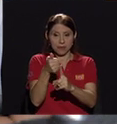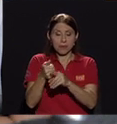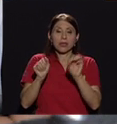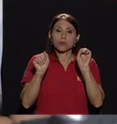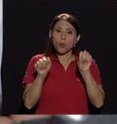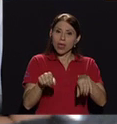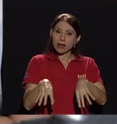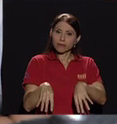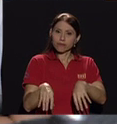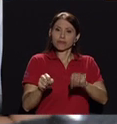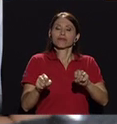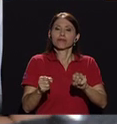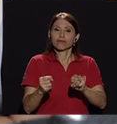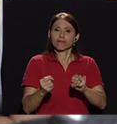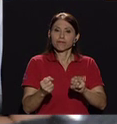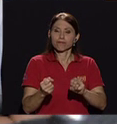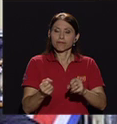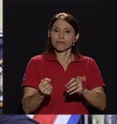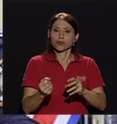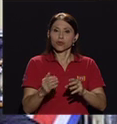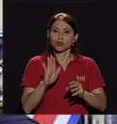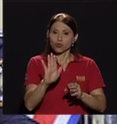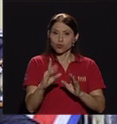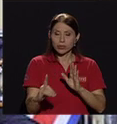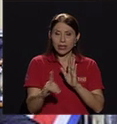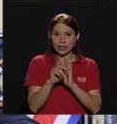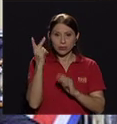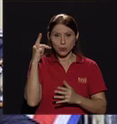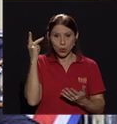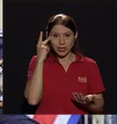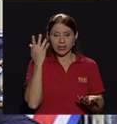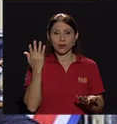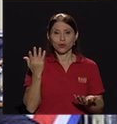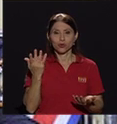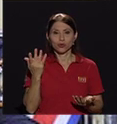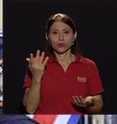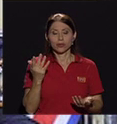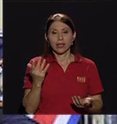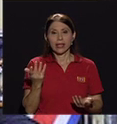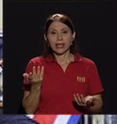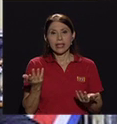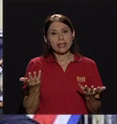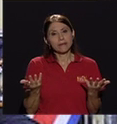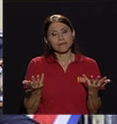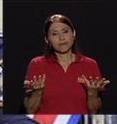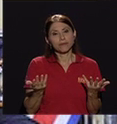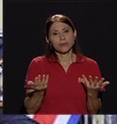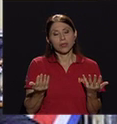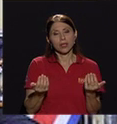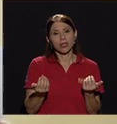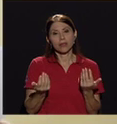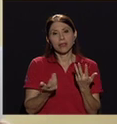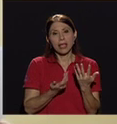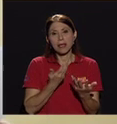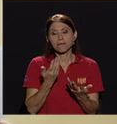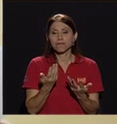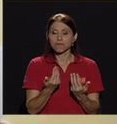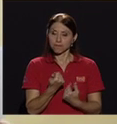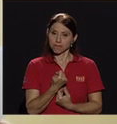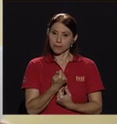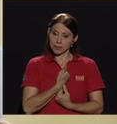ese ejercicio de sus derechos políticos y desde una posición